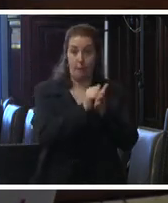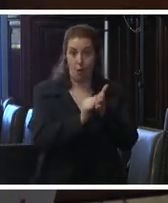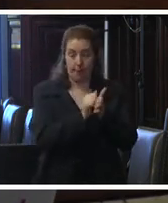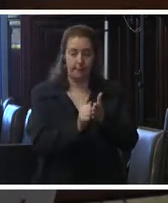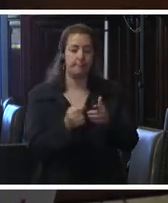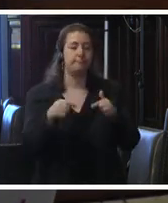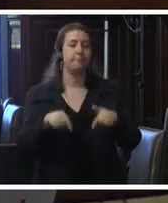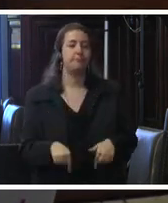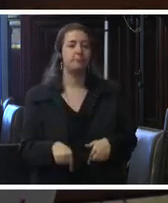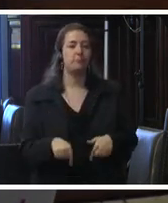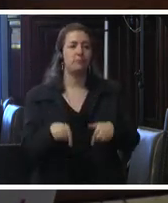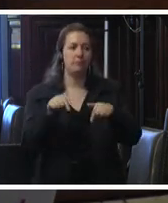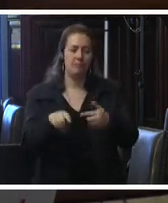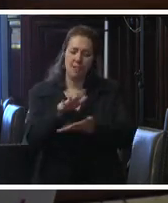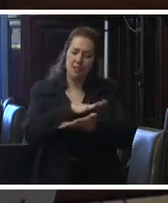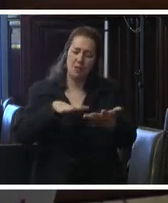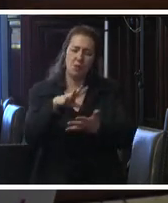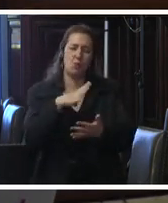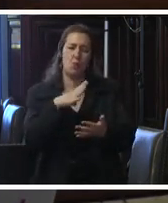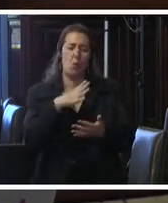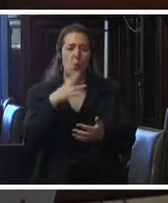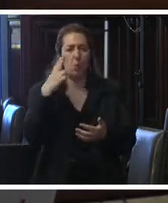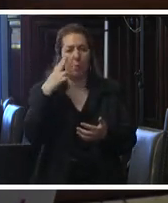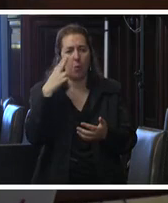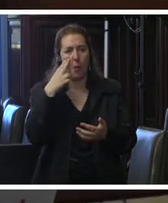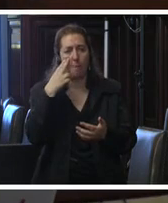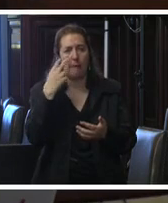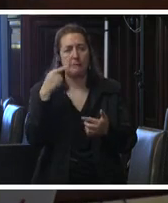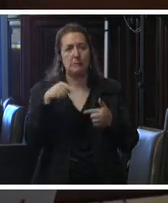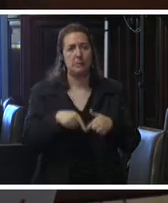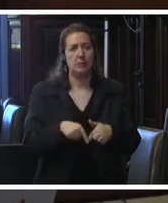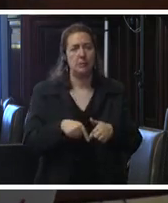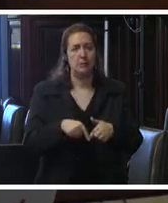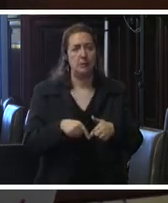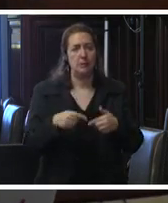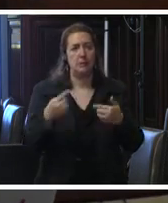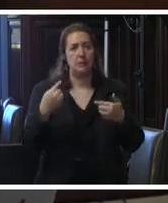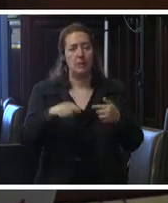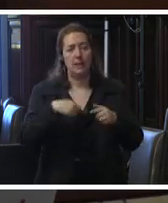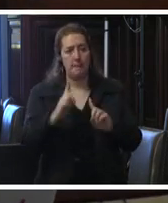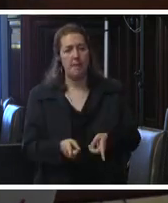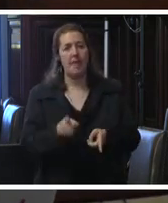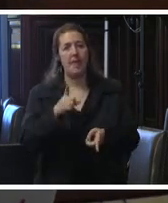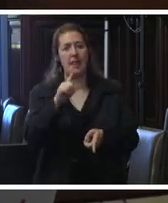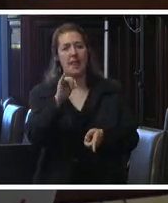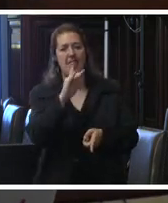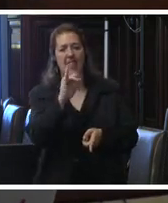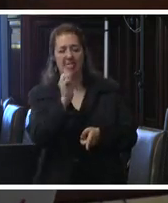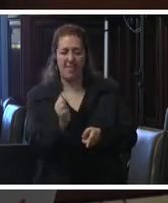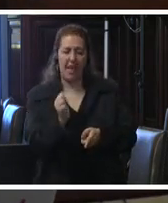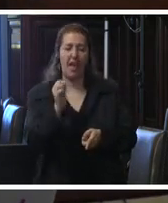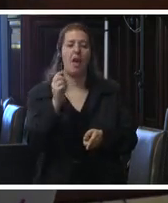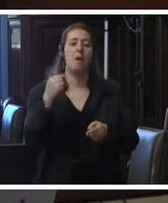hecho que atentó contra la vida de nuestra compañera Lidia Urias Leiva porque